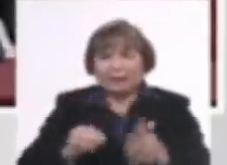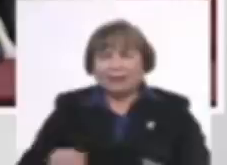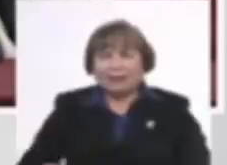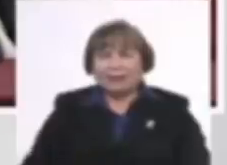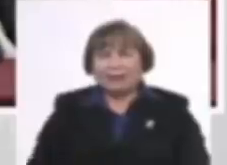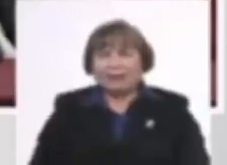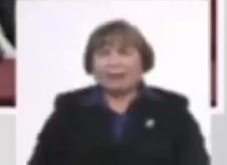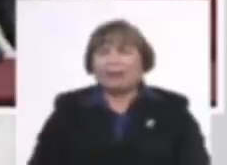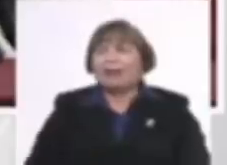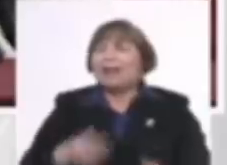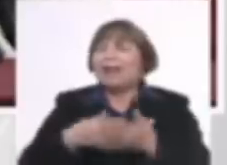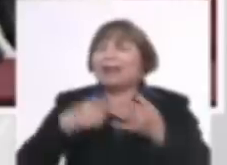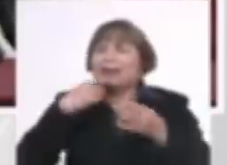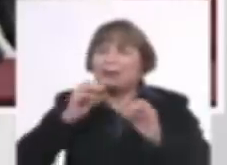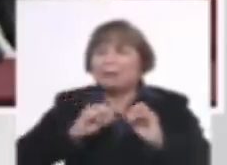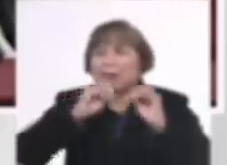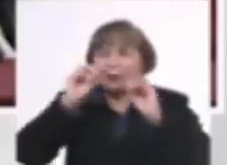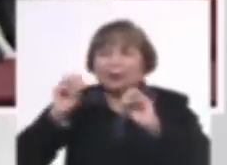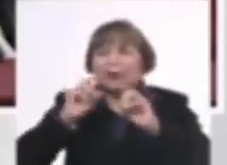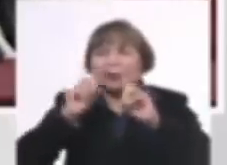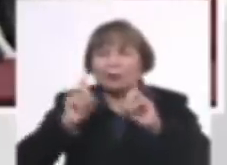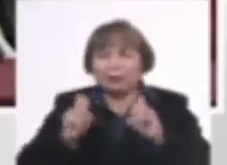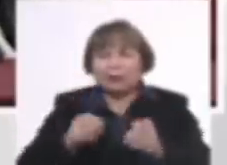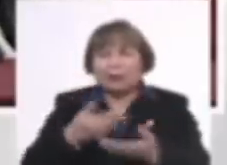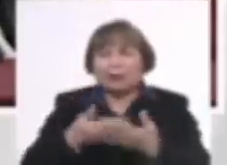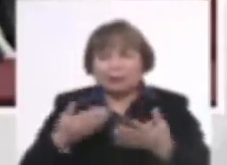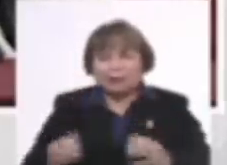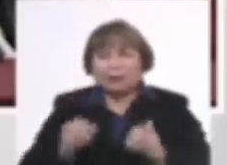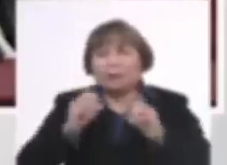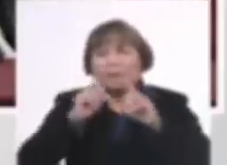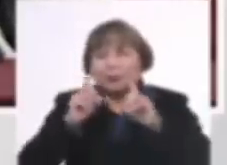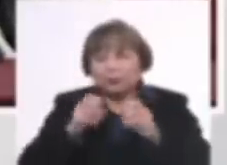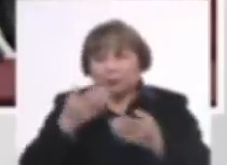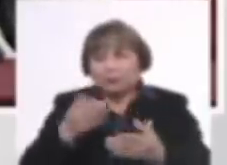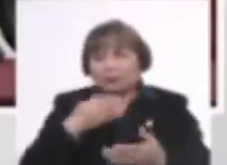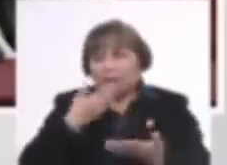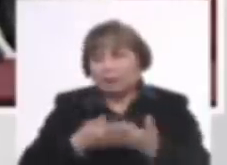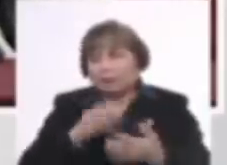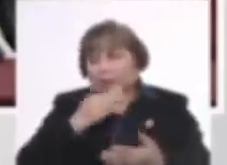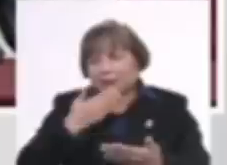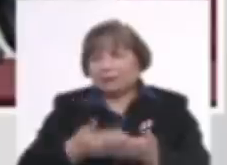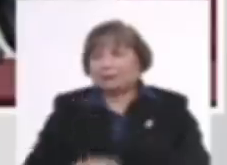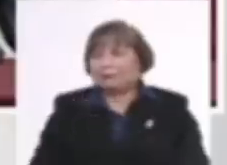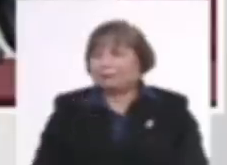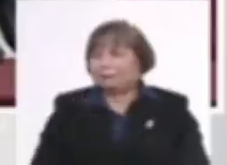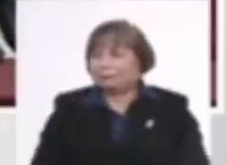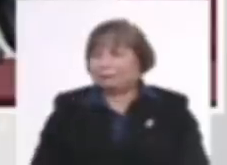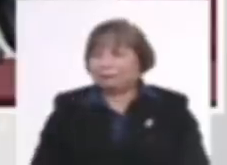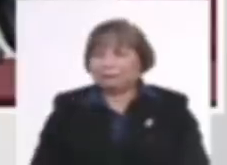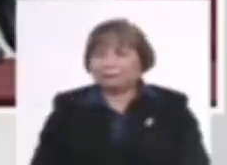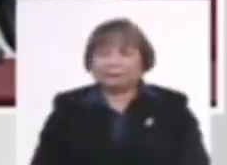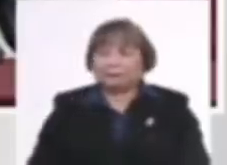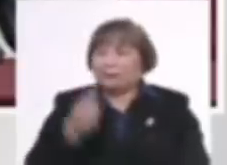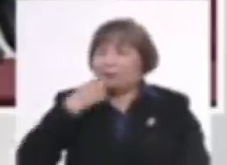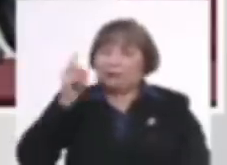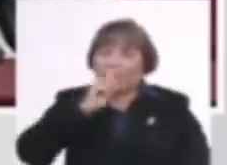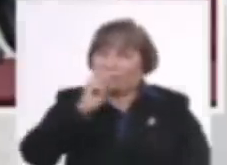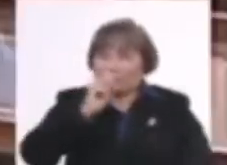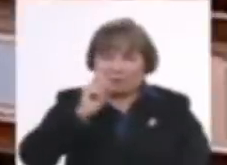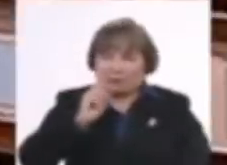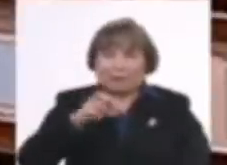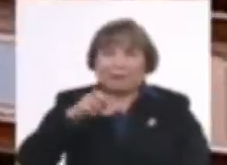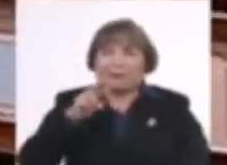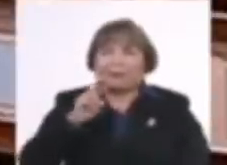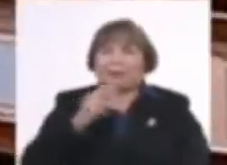La cuestión previa de que se pase a otras preguntas, que se le siga interrogando a la señorita. Nada más. Gracias. Esa no es una cuestión previa, congresista